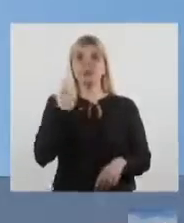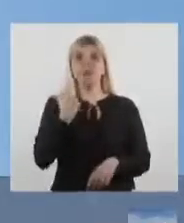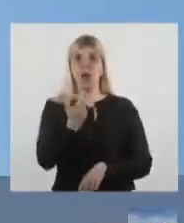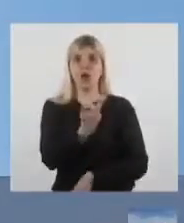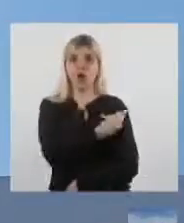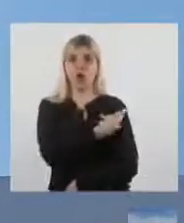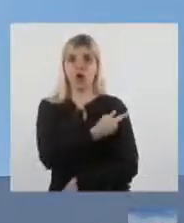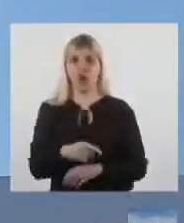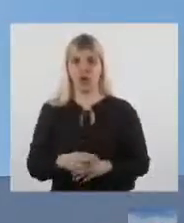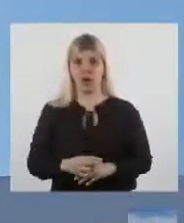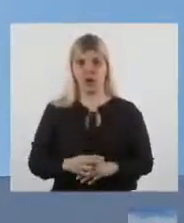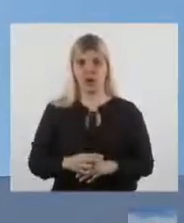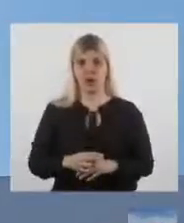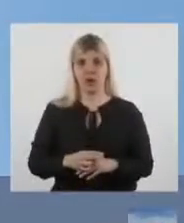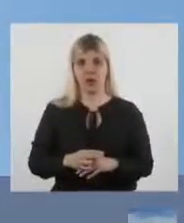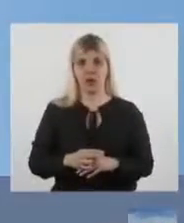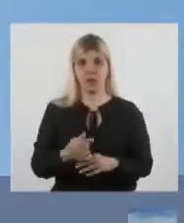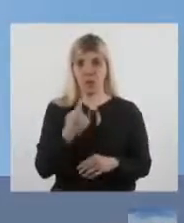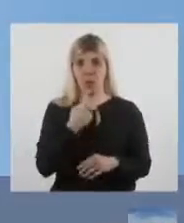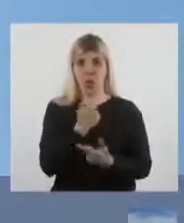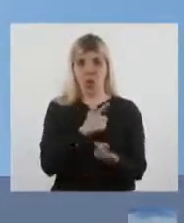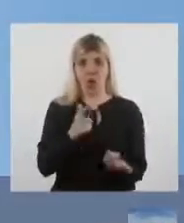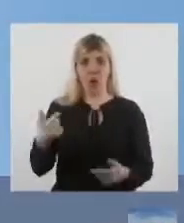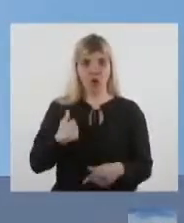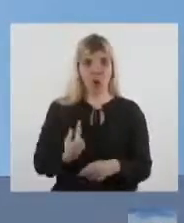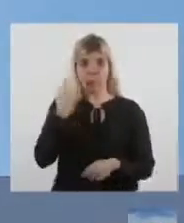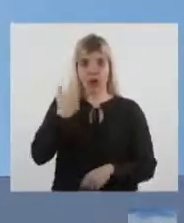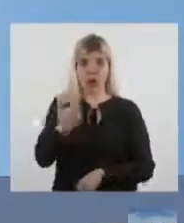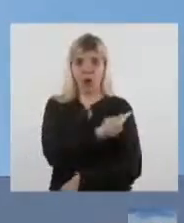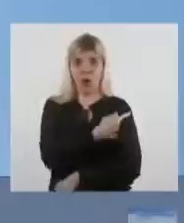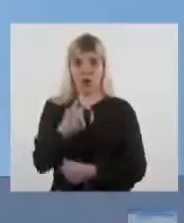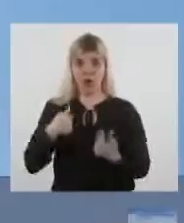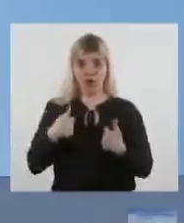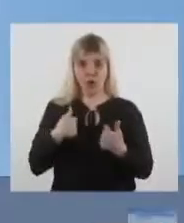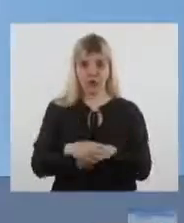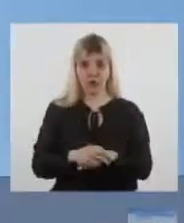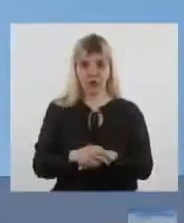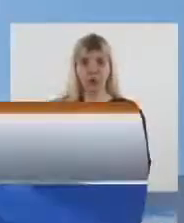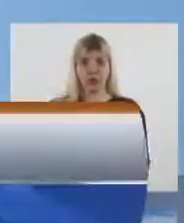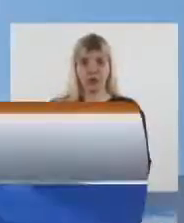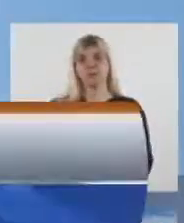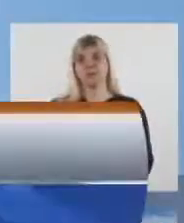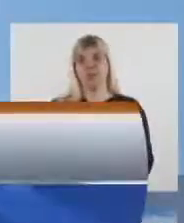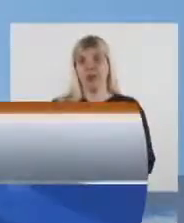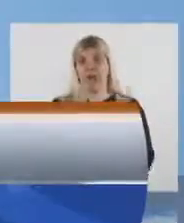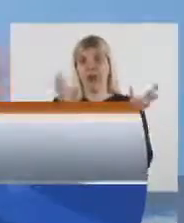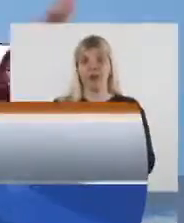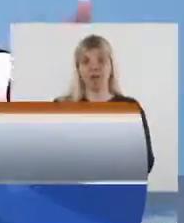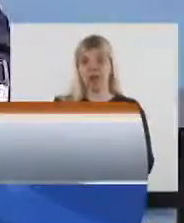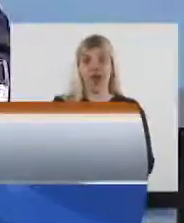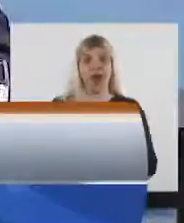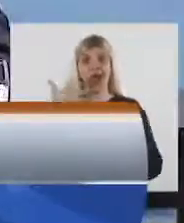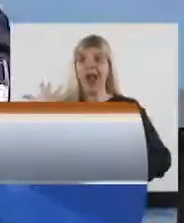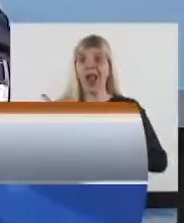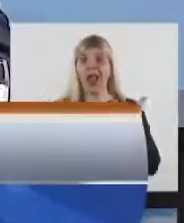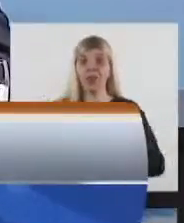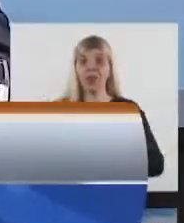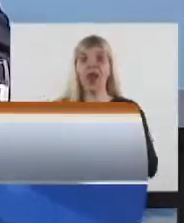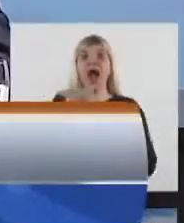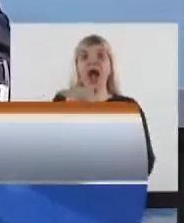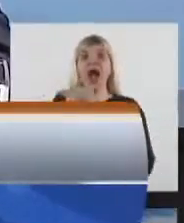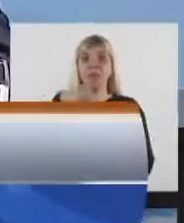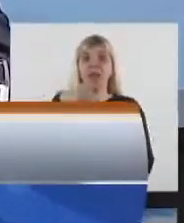no tengo ninguna duda de la calidad de la vacuna y eso claramente lo vamos a hacer inmediatamente después que el anmat